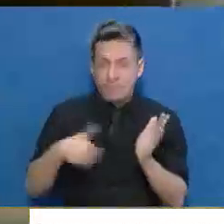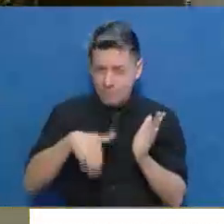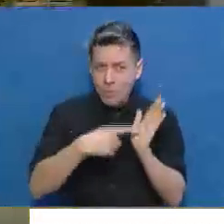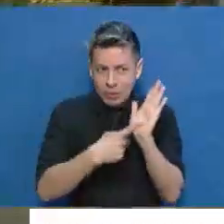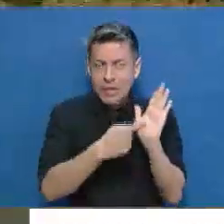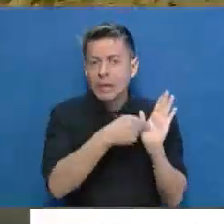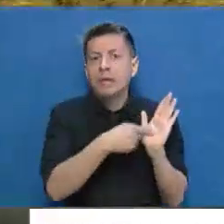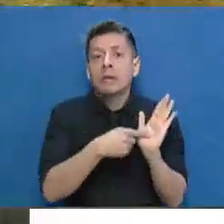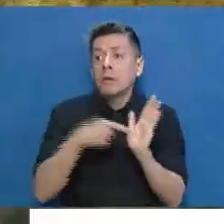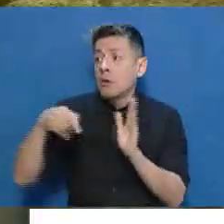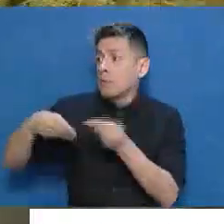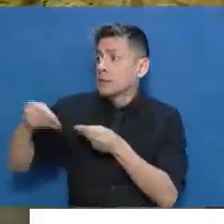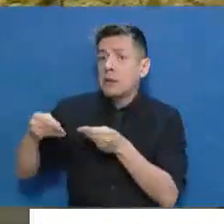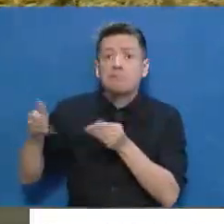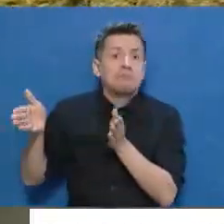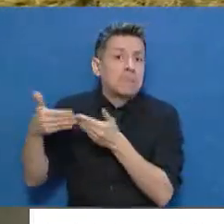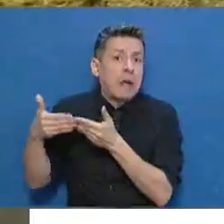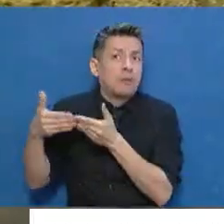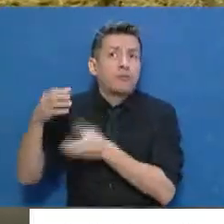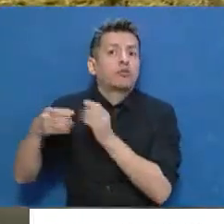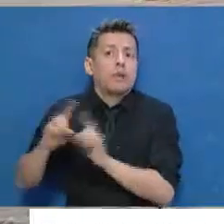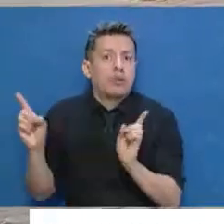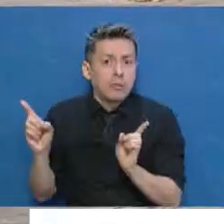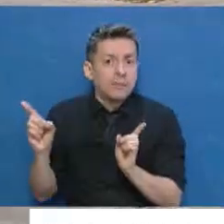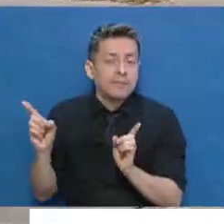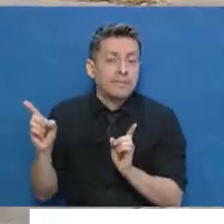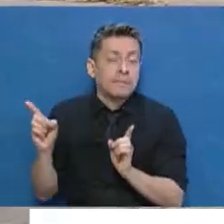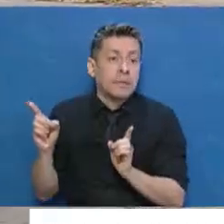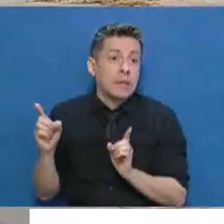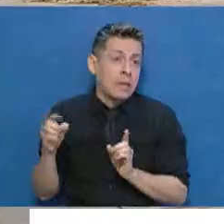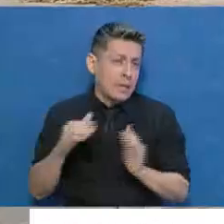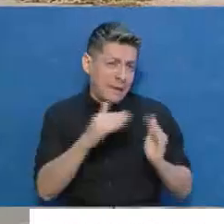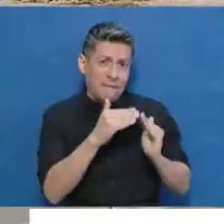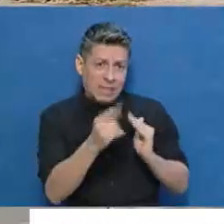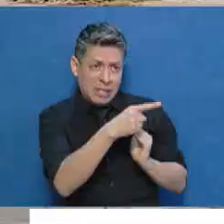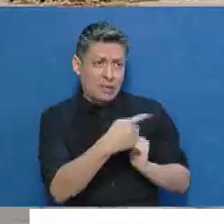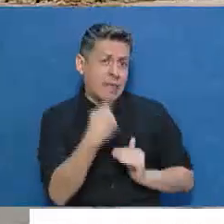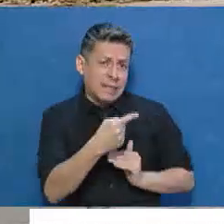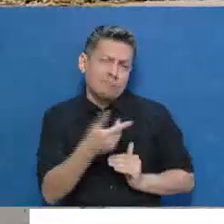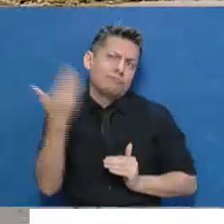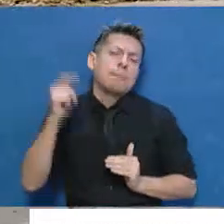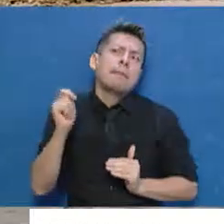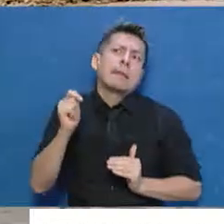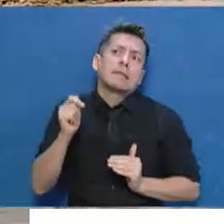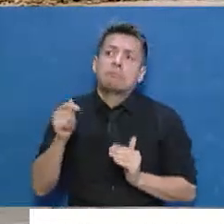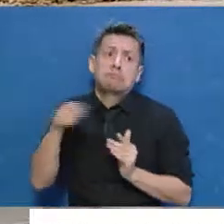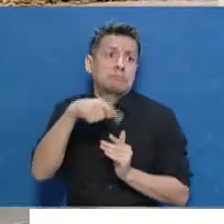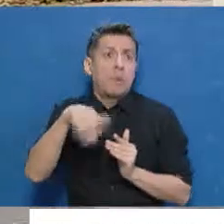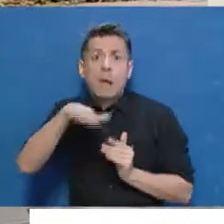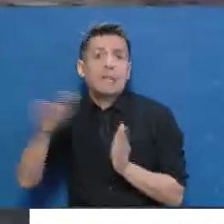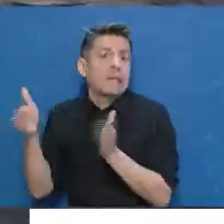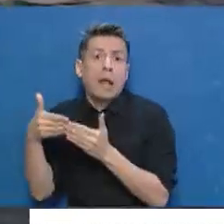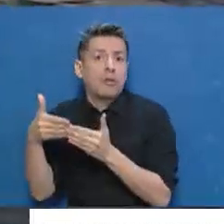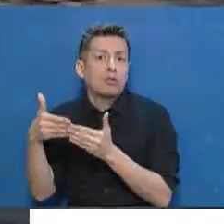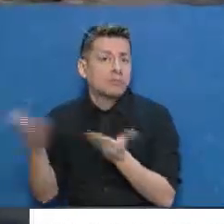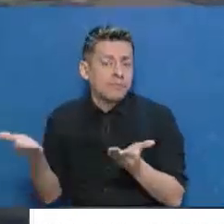está funcionando. Dicen vecinos allí de la zona que hace varios meses que no funciona, y según los denunciantes, Carlos